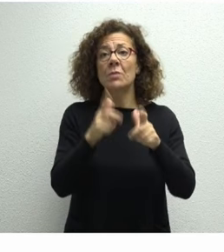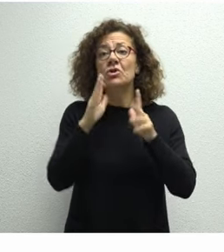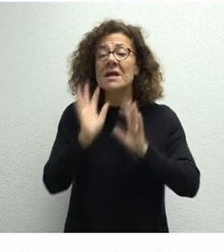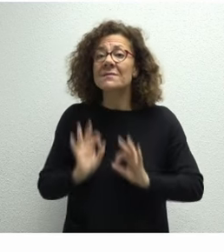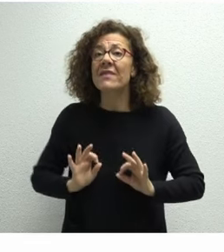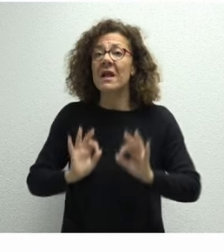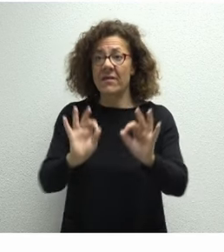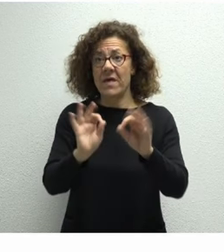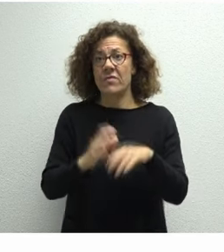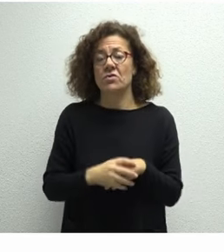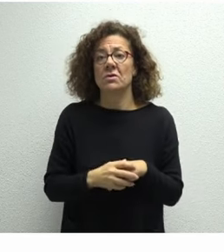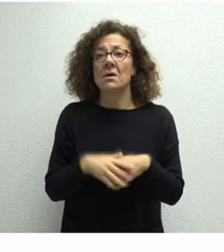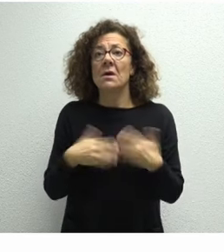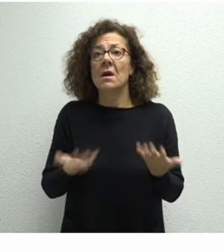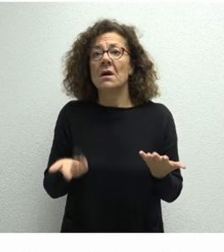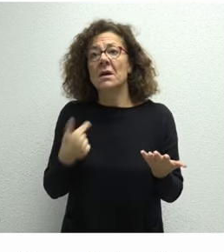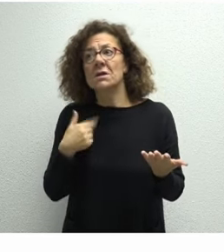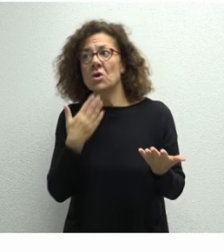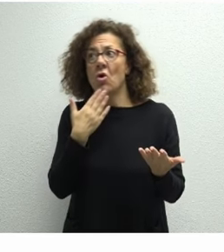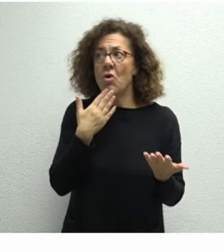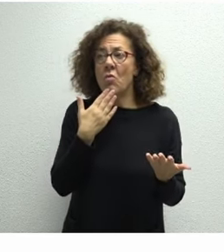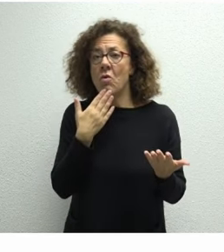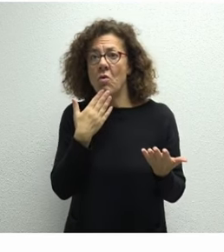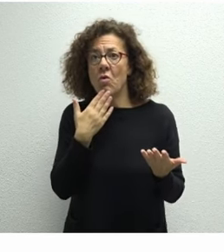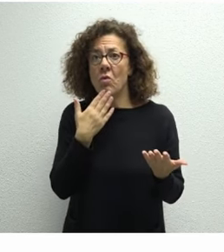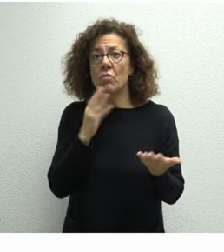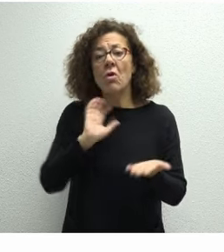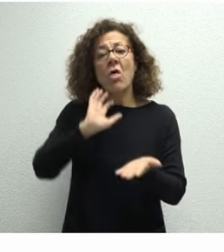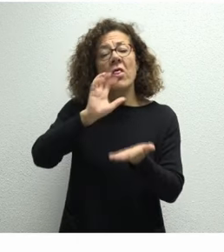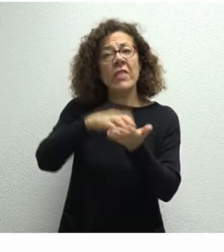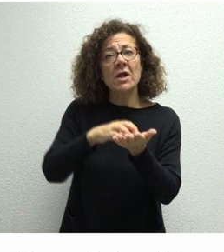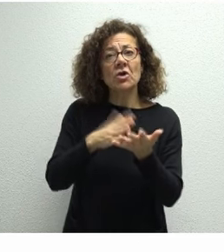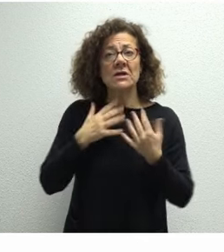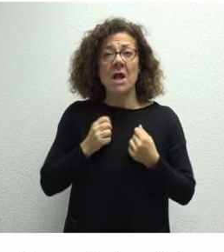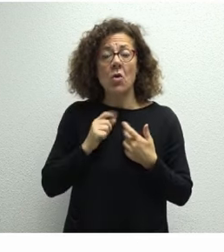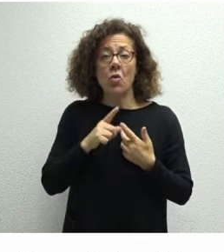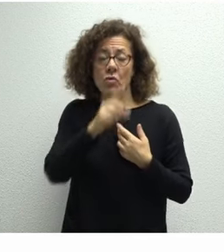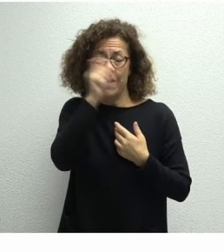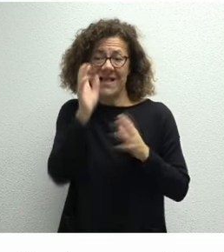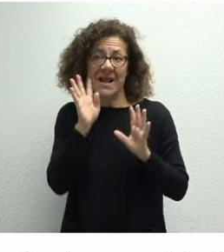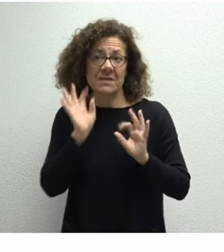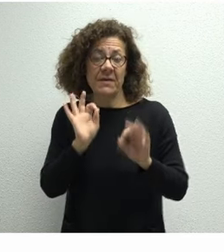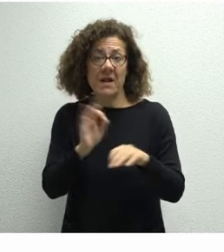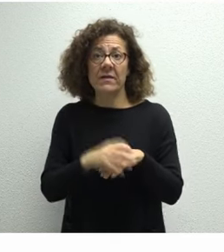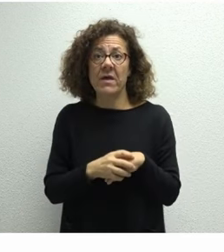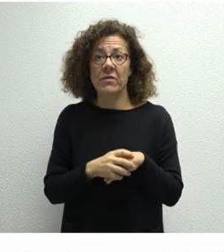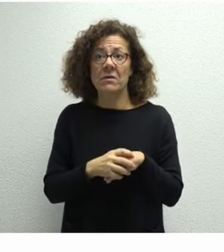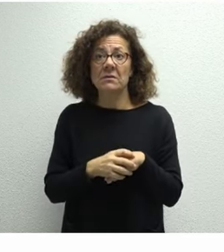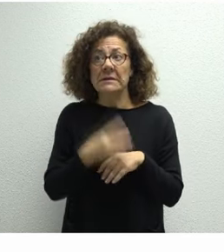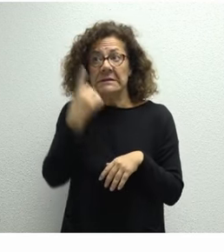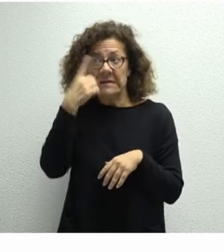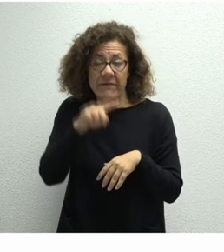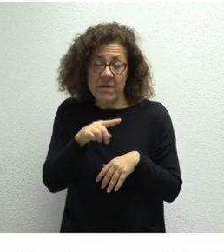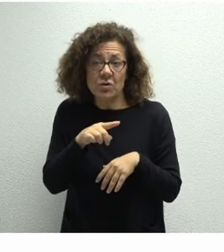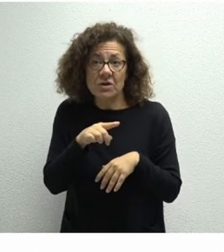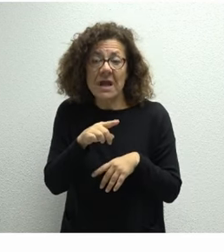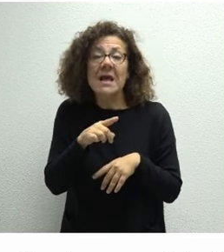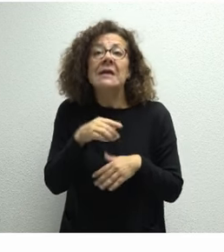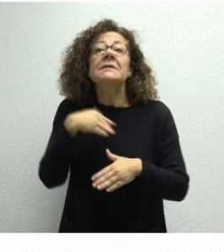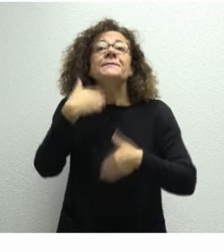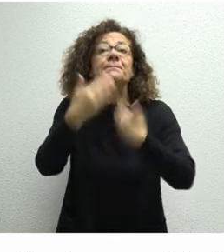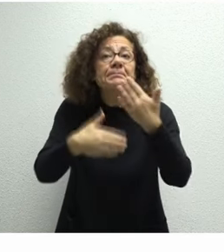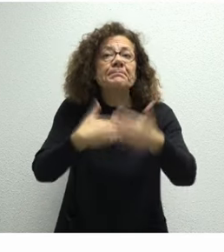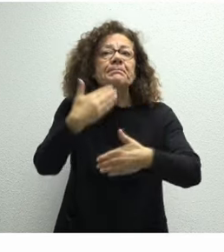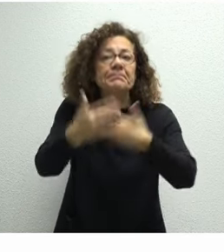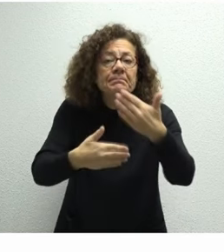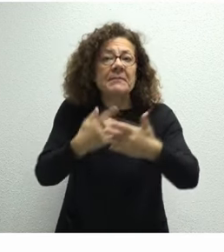izados que sería equivalente a un sems no un centro de salud mental especializado y sabemos que que está en vías de